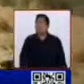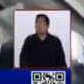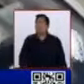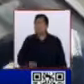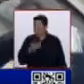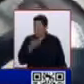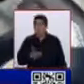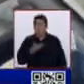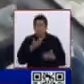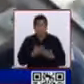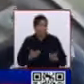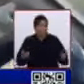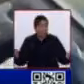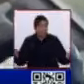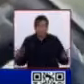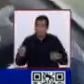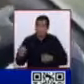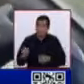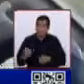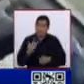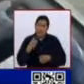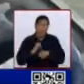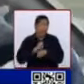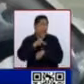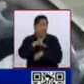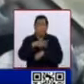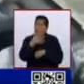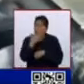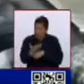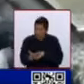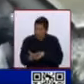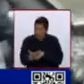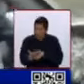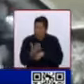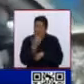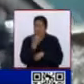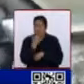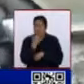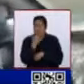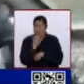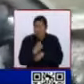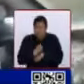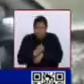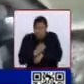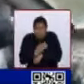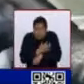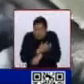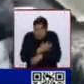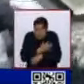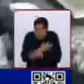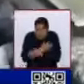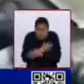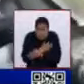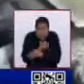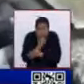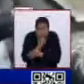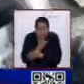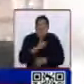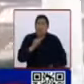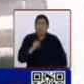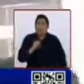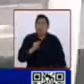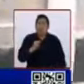Williams, hay cosas que han dado a conocer, cosas raras que está sucediendo, escalofriantes por decirlo así, que está pasando